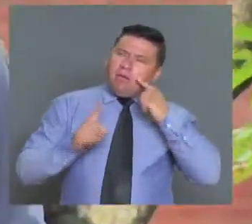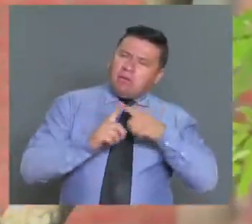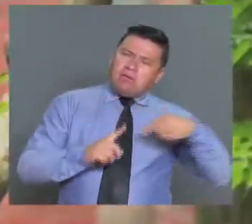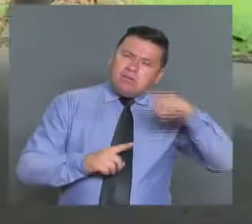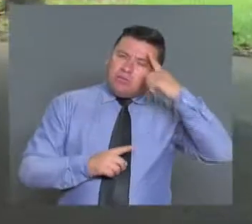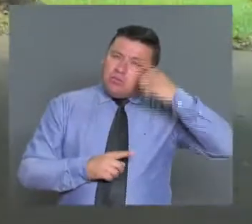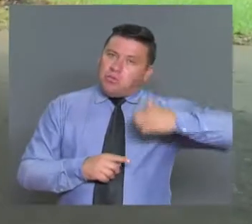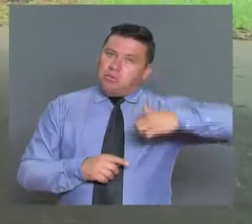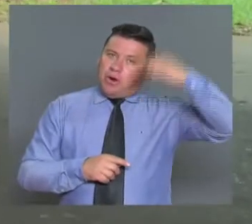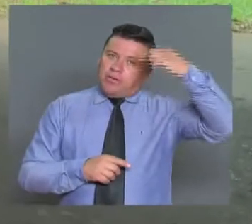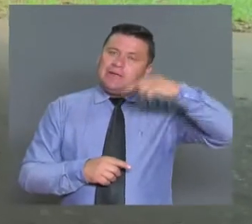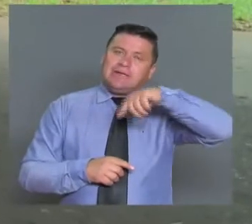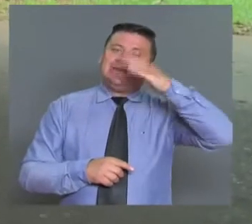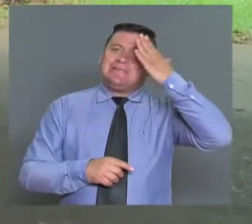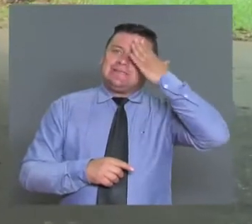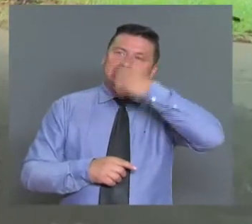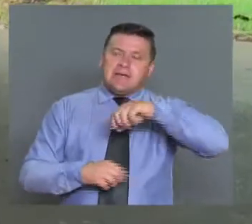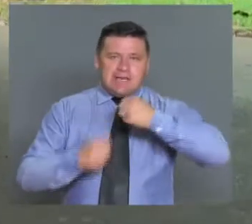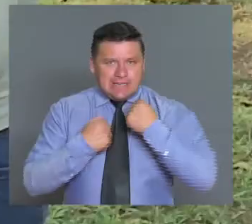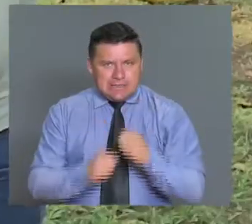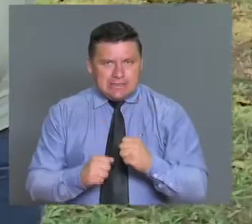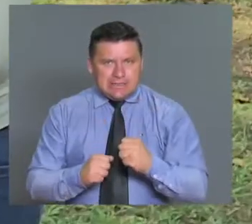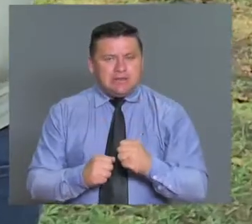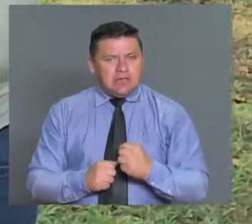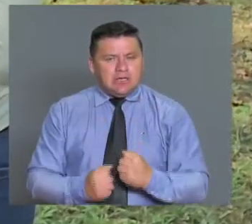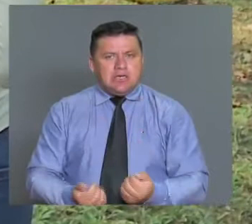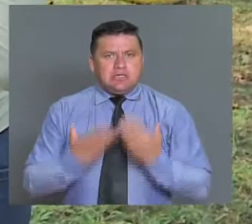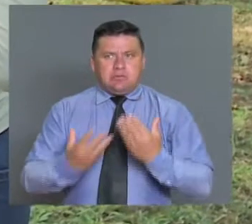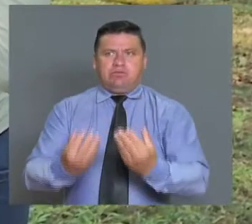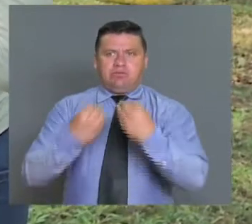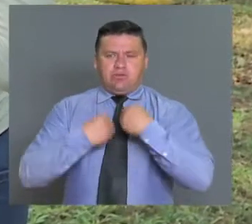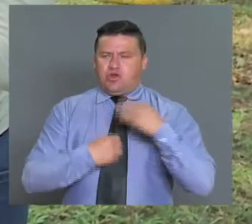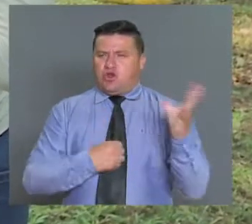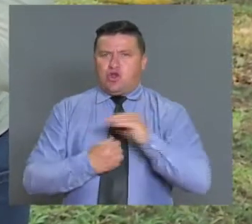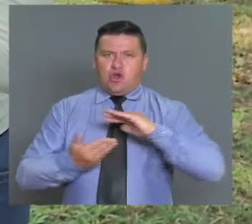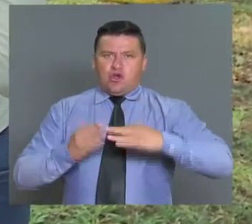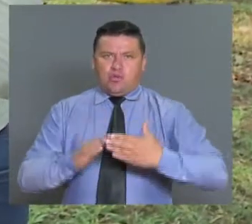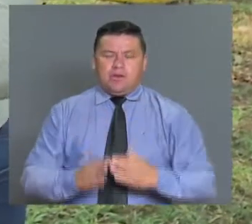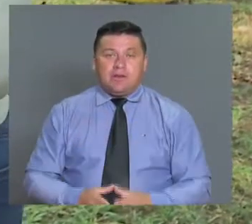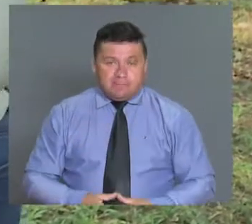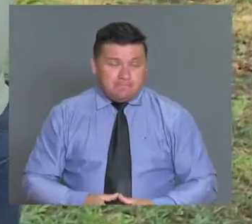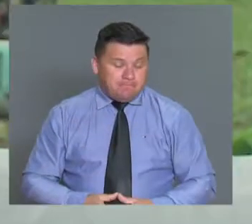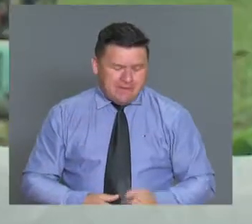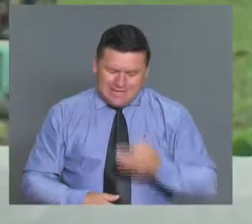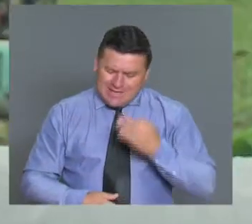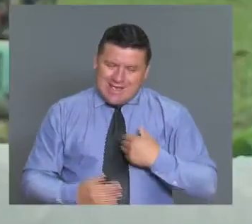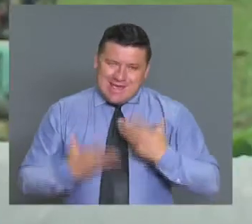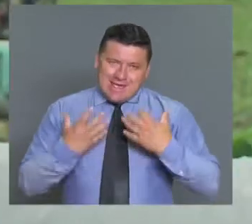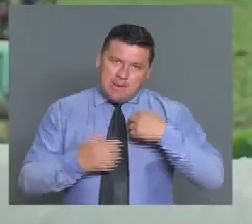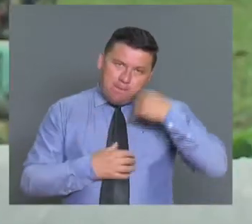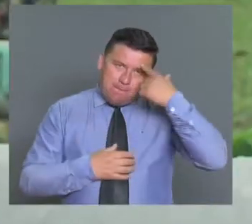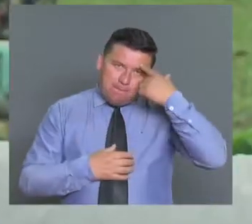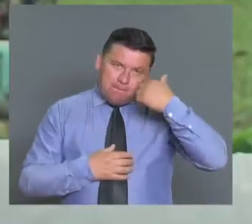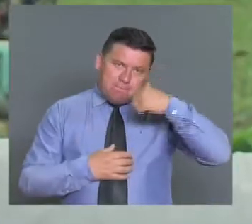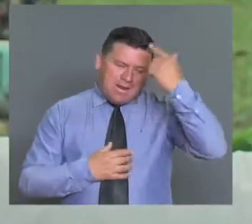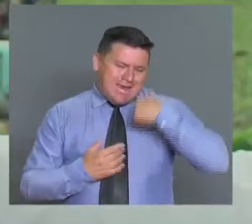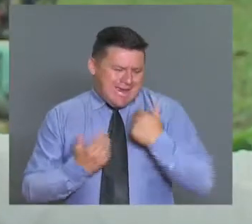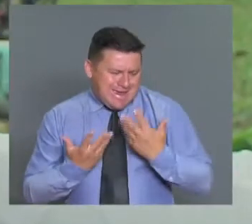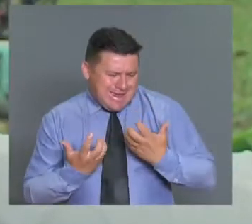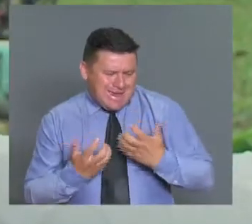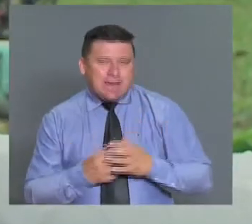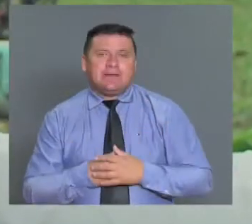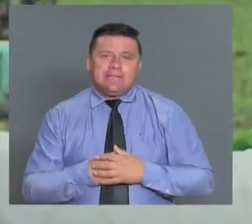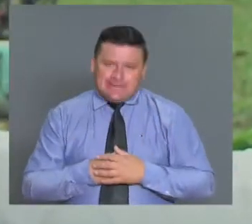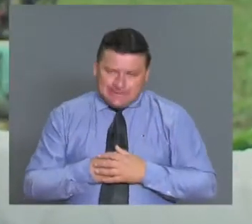como profesional, sabe que sus esfuerzos redundarán en beneficios para toda su comunidad. Que siempre he querido ser profesional y pues